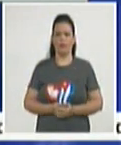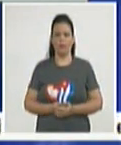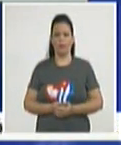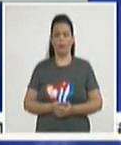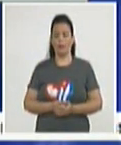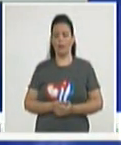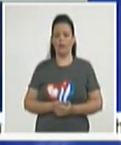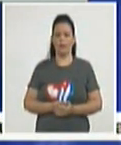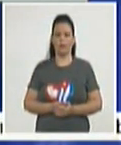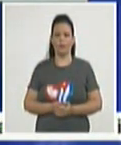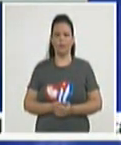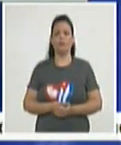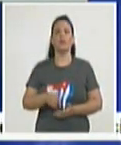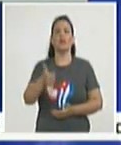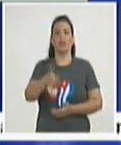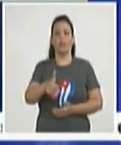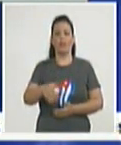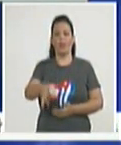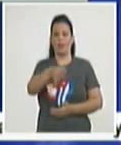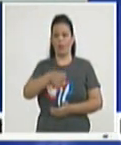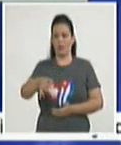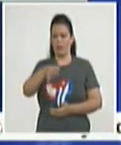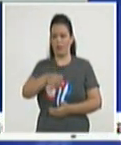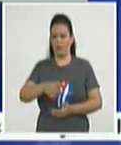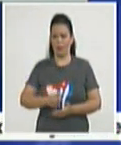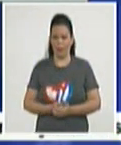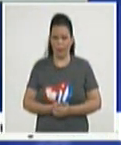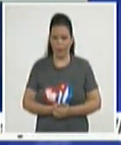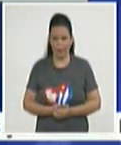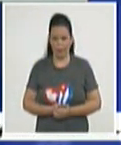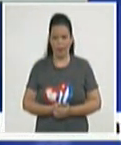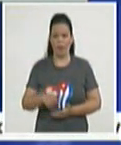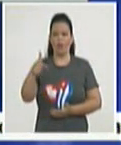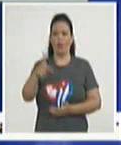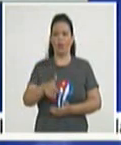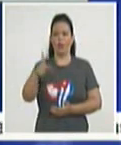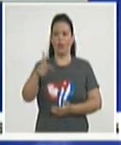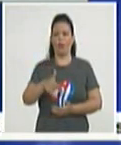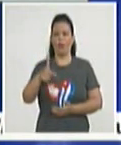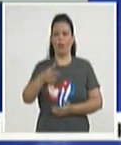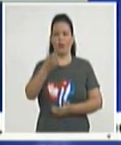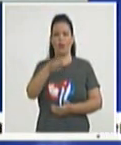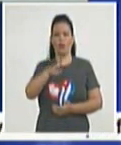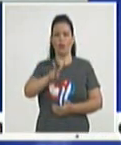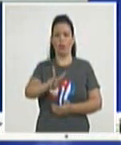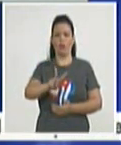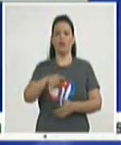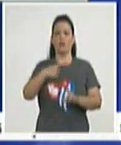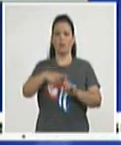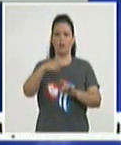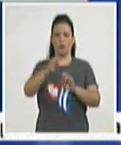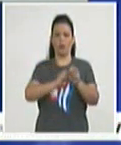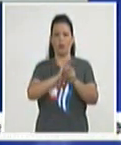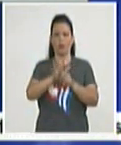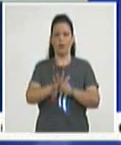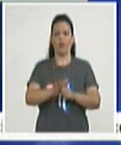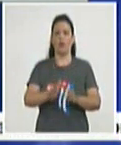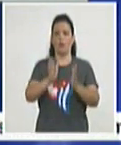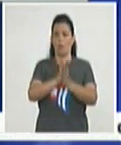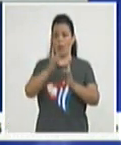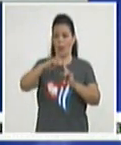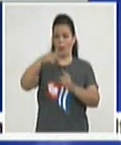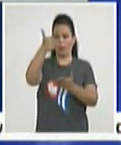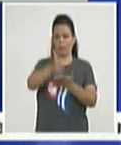una transmisión en 10 de sus 13 municipios. Jovellanos confirma 12 casos positivos, Matanzas